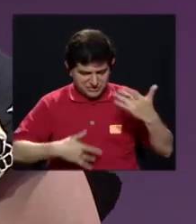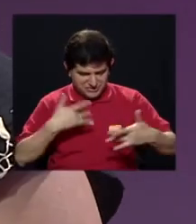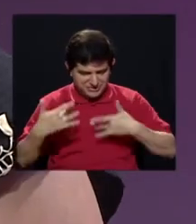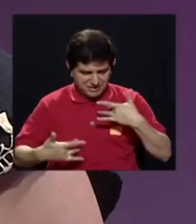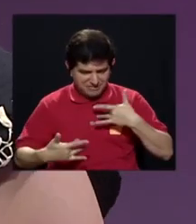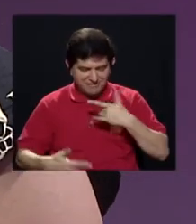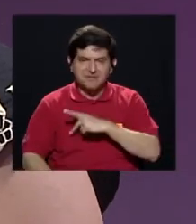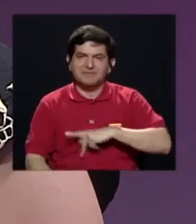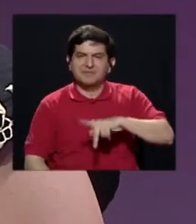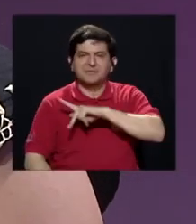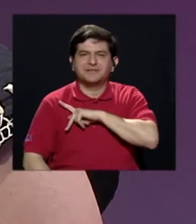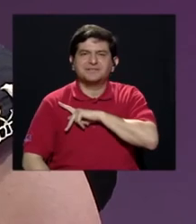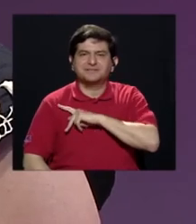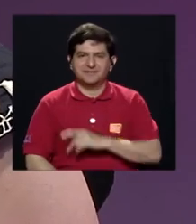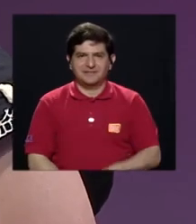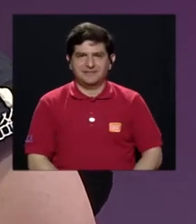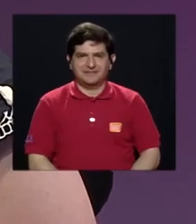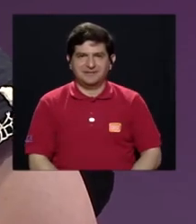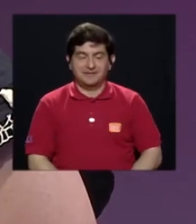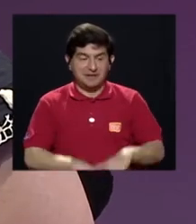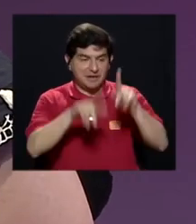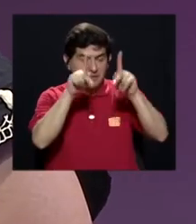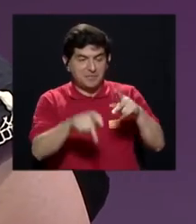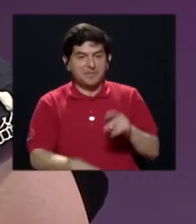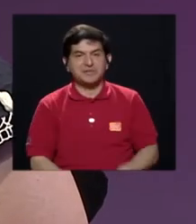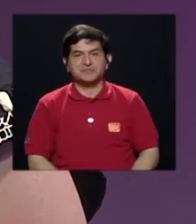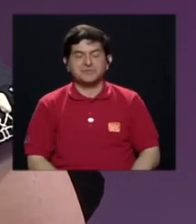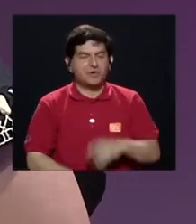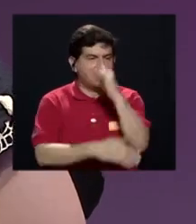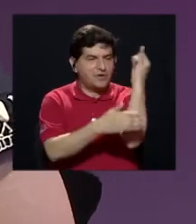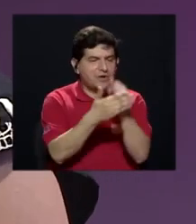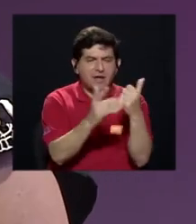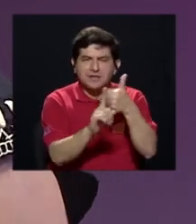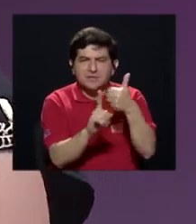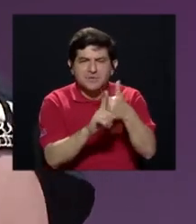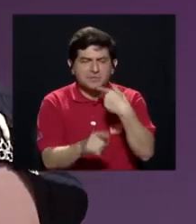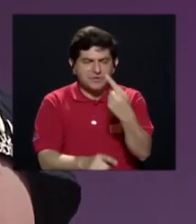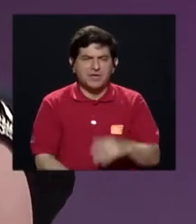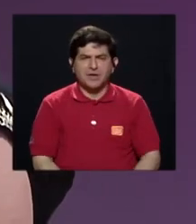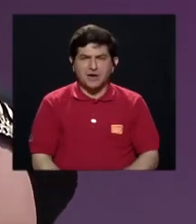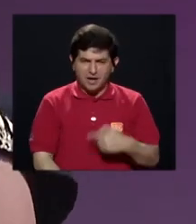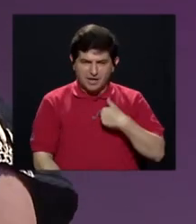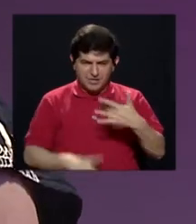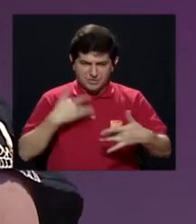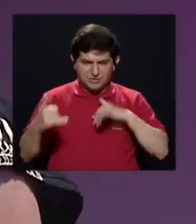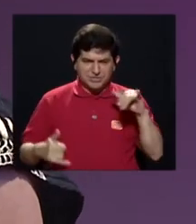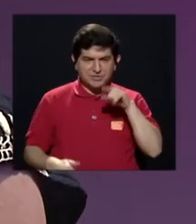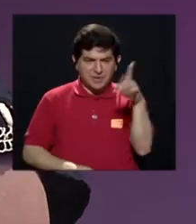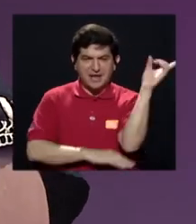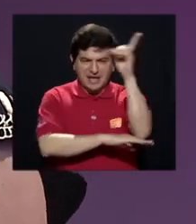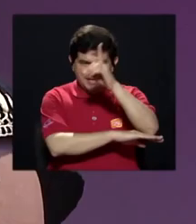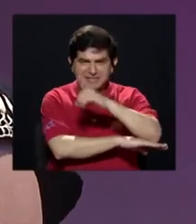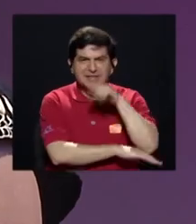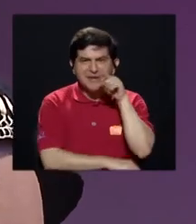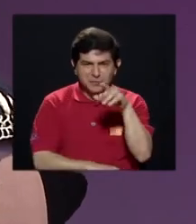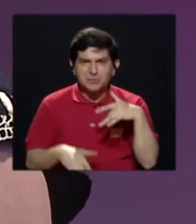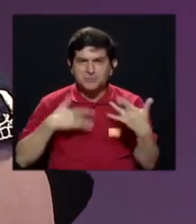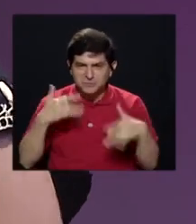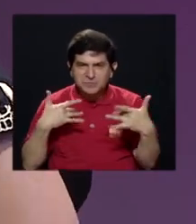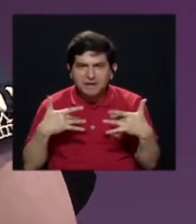muy, muy personal. Y como que alguien vea un autorretrato y diga, juepuña, yo he sentido lo que sentiste ese día, ¿verdad?